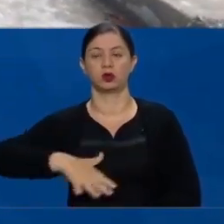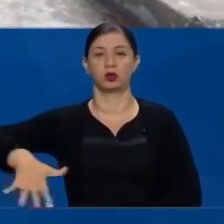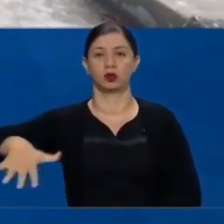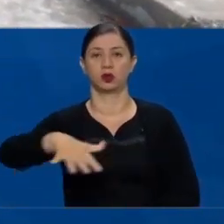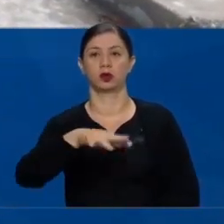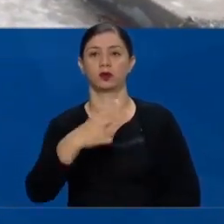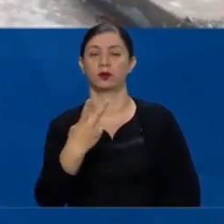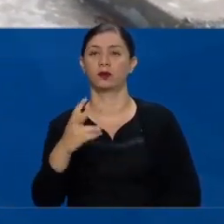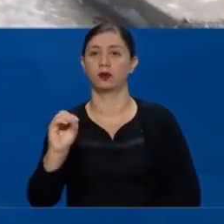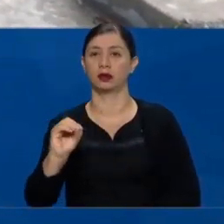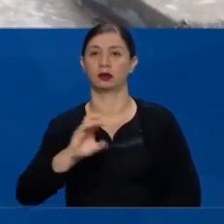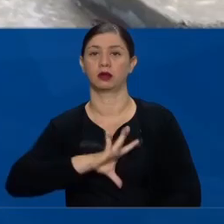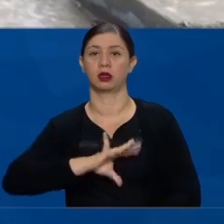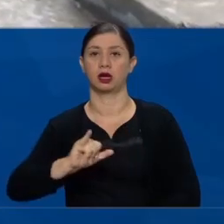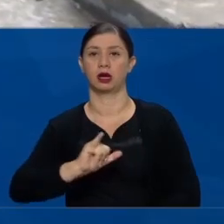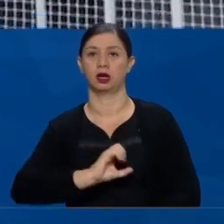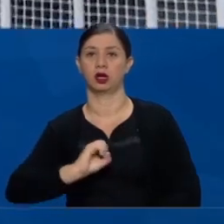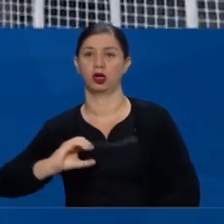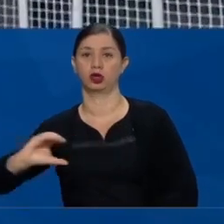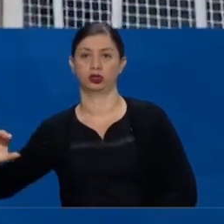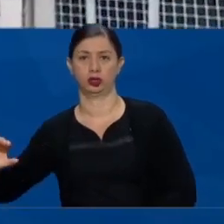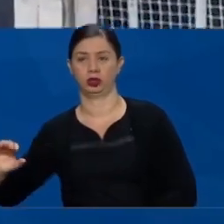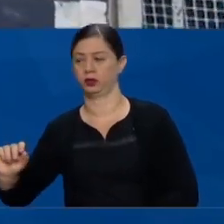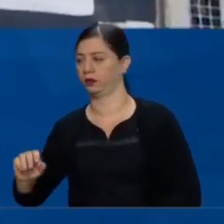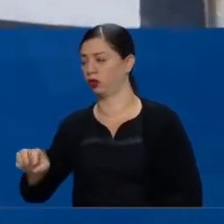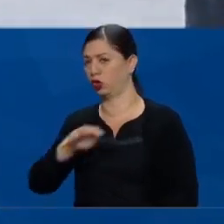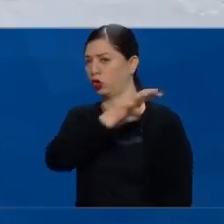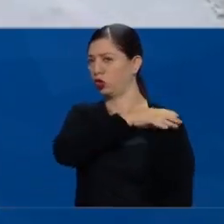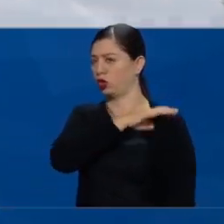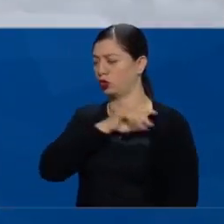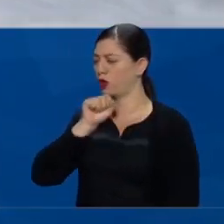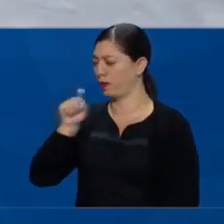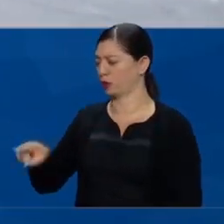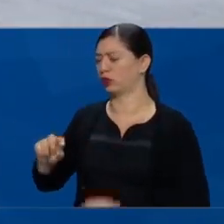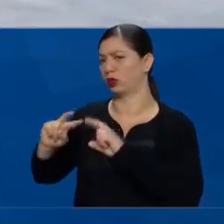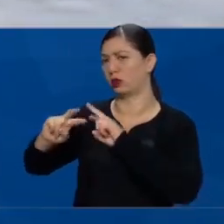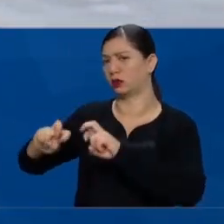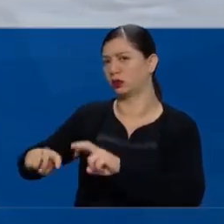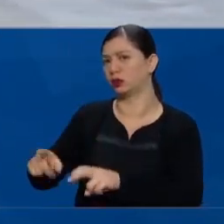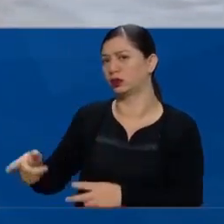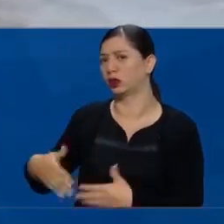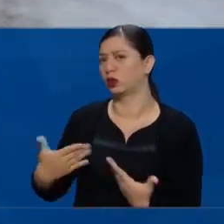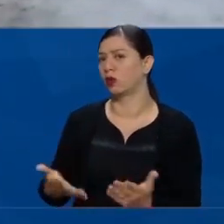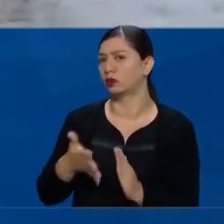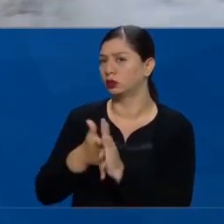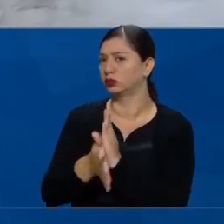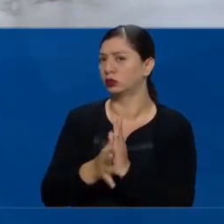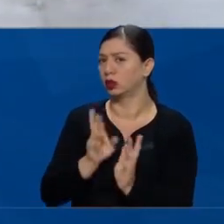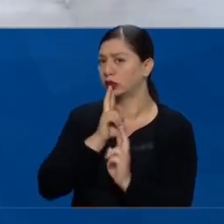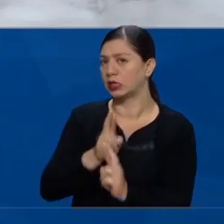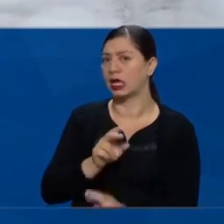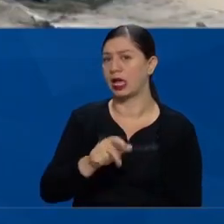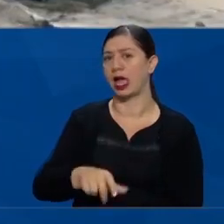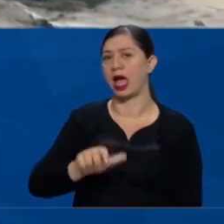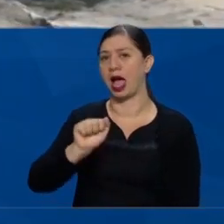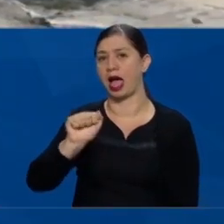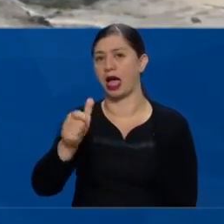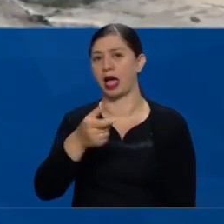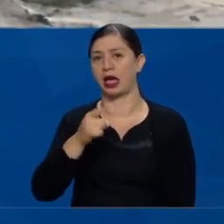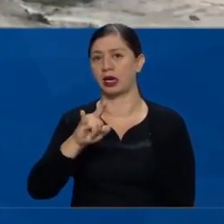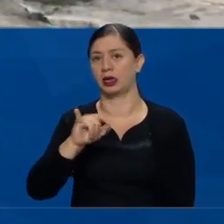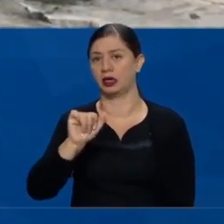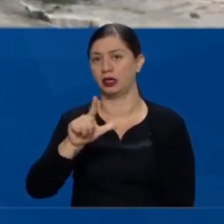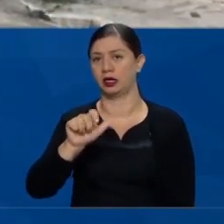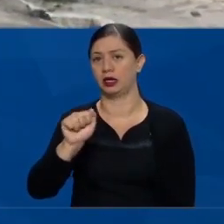en el occidente de Cali. Coronel, usted ha liderado todo ese proceso de investigación. ¿Cuál es el resultado? ¿Si hay águilas negras, si hay